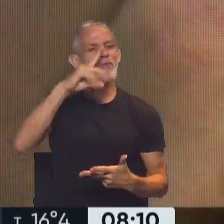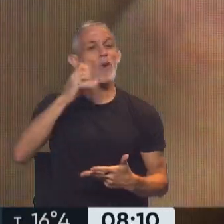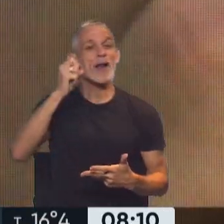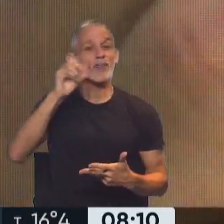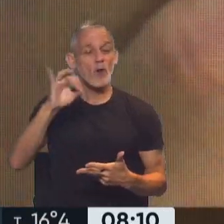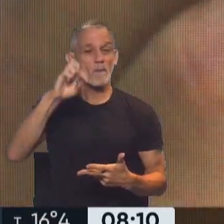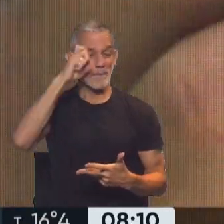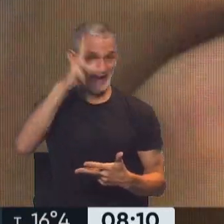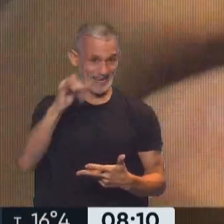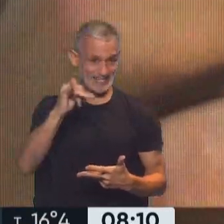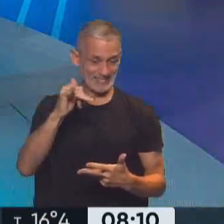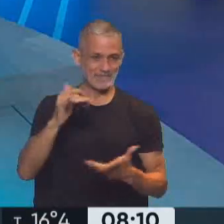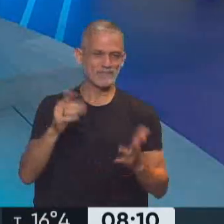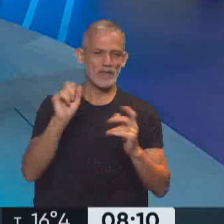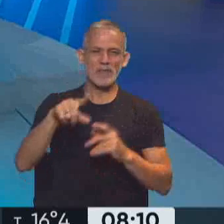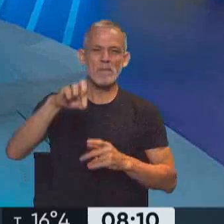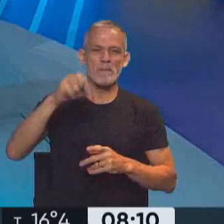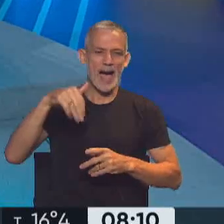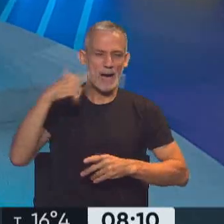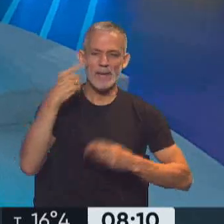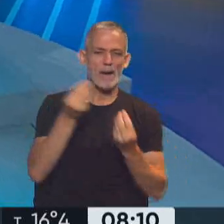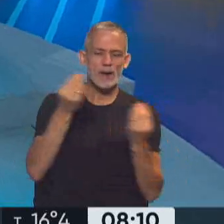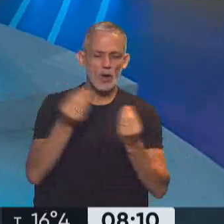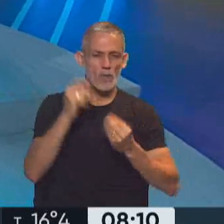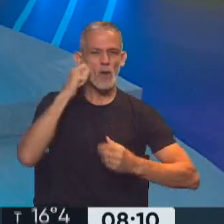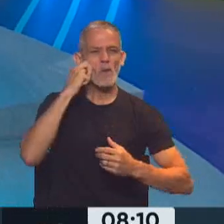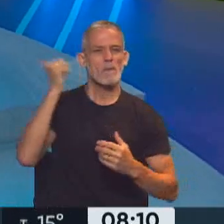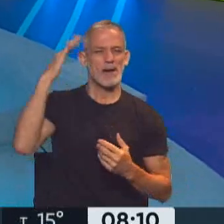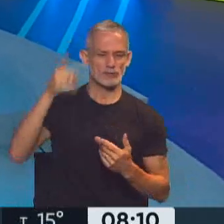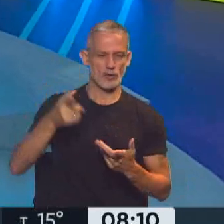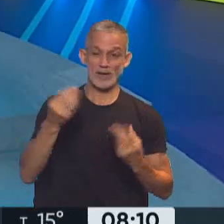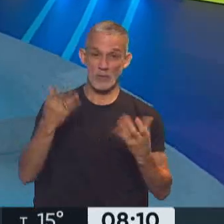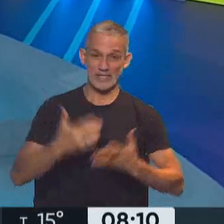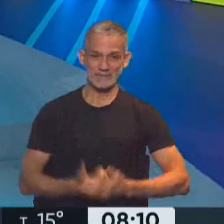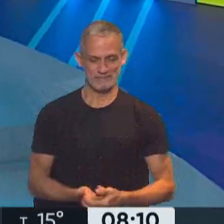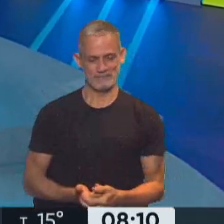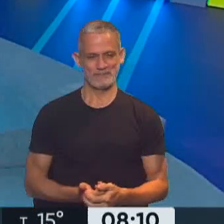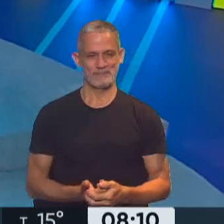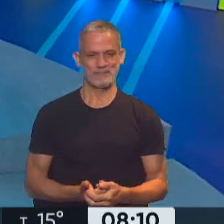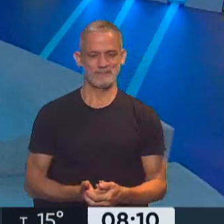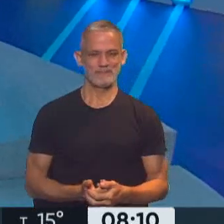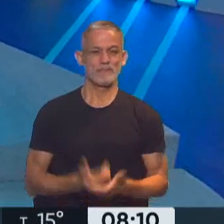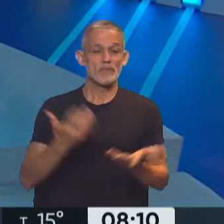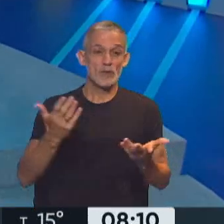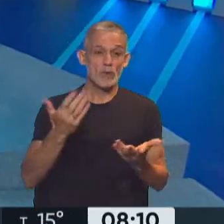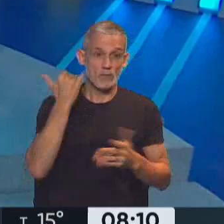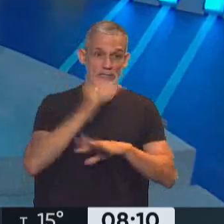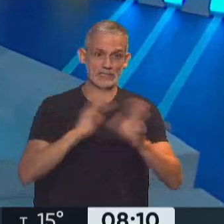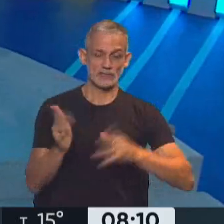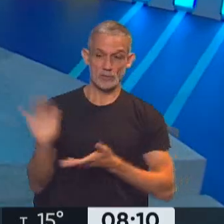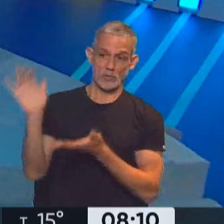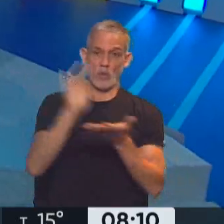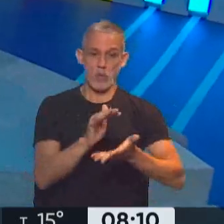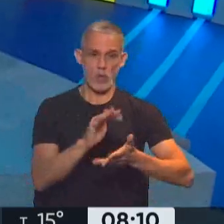comenzamos a analizar cuál es la realidad sanitaria de los adultos mayores que está el 2 estamos reforzados porque llegaron los